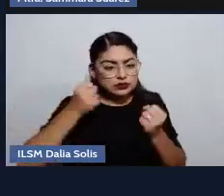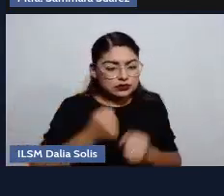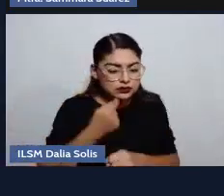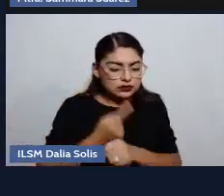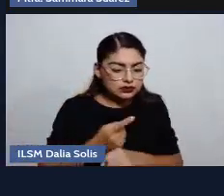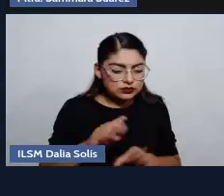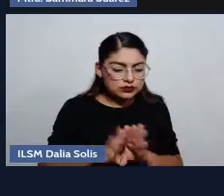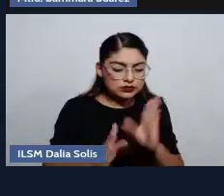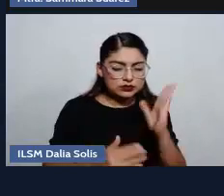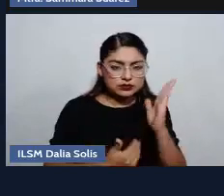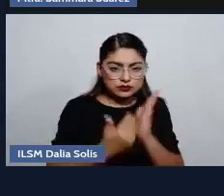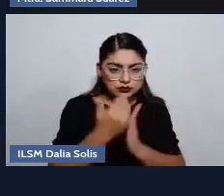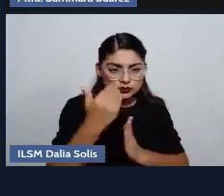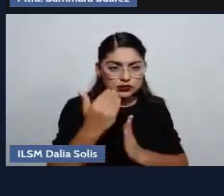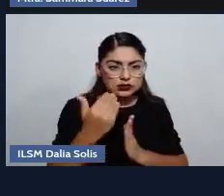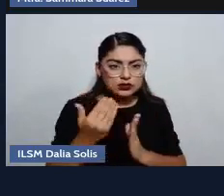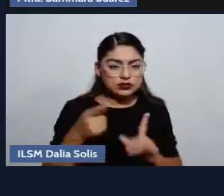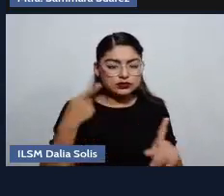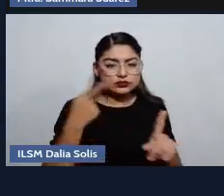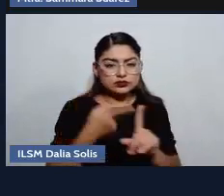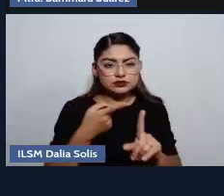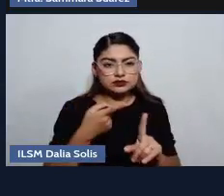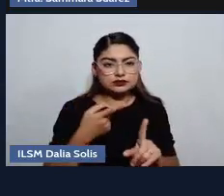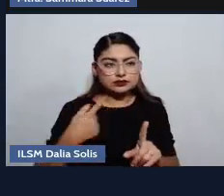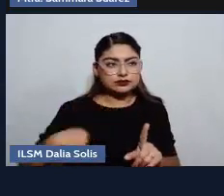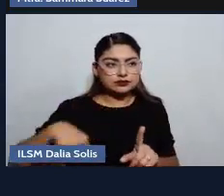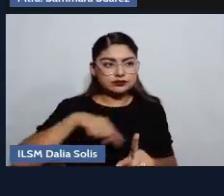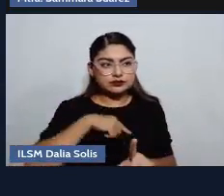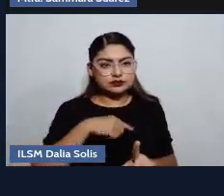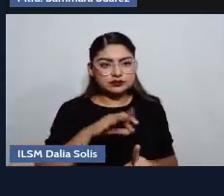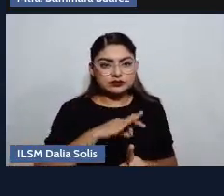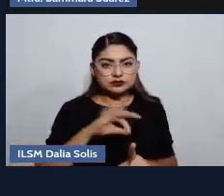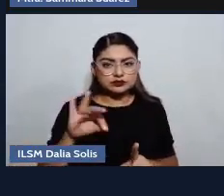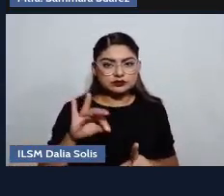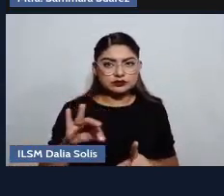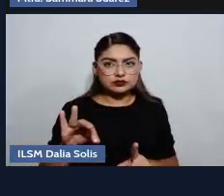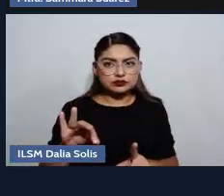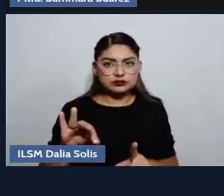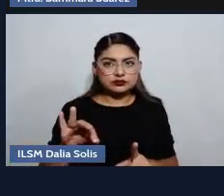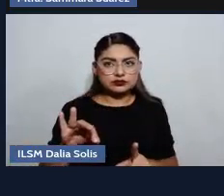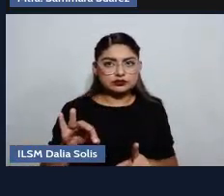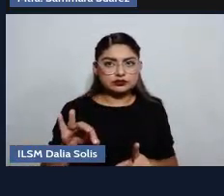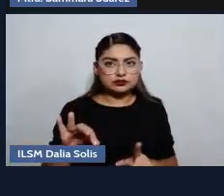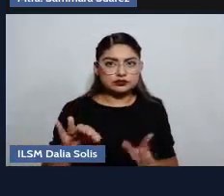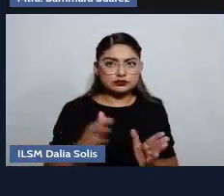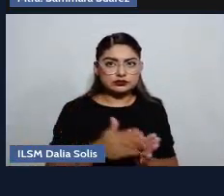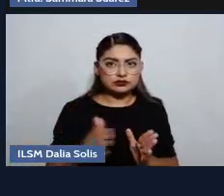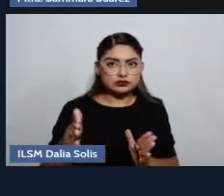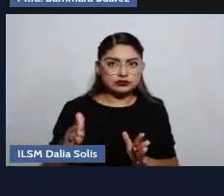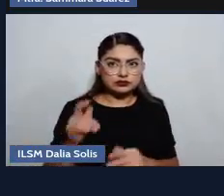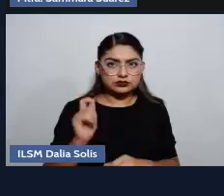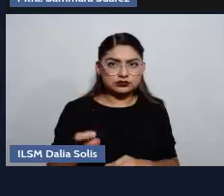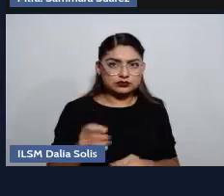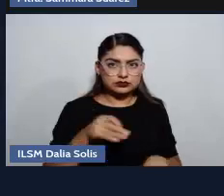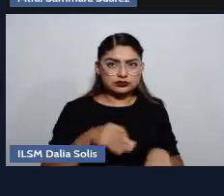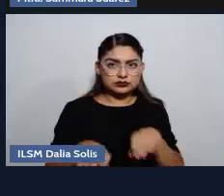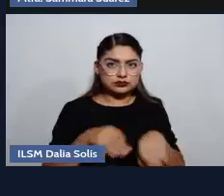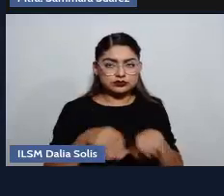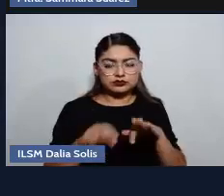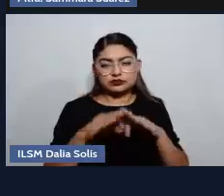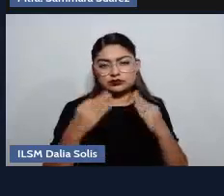es como hacer todo de manera como en grandes, ¿no? O sea, se trabaja de una forma, se puede trabajar de otra, si